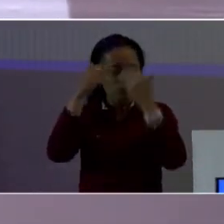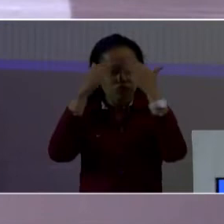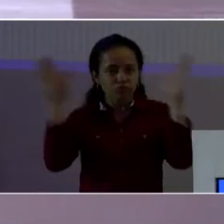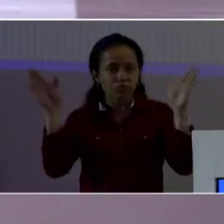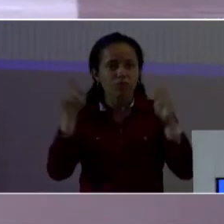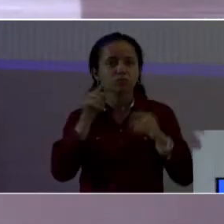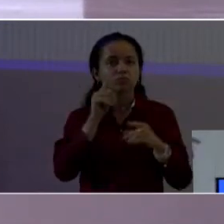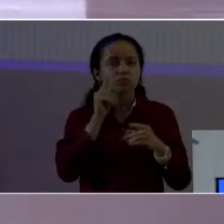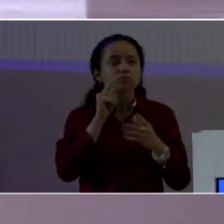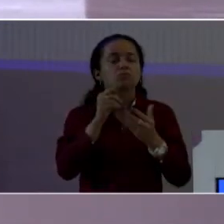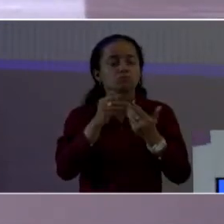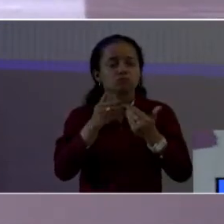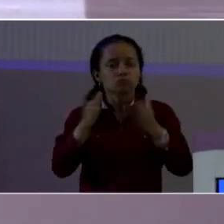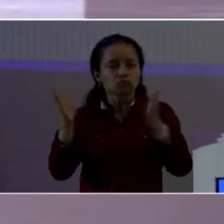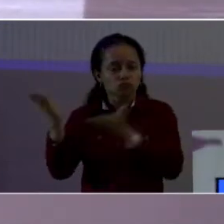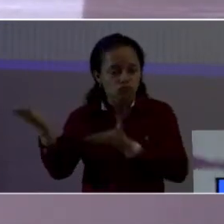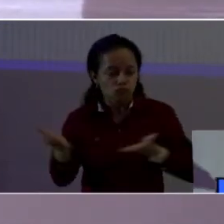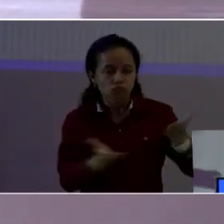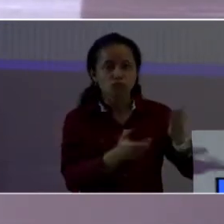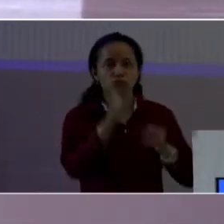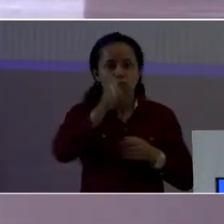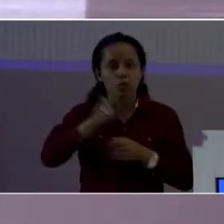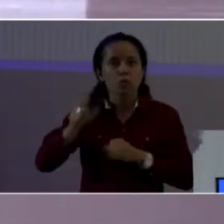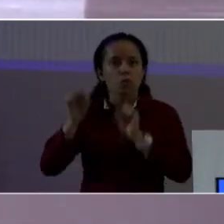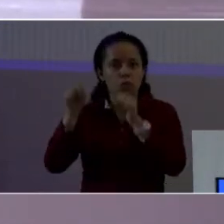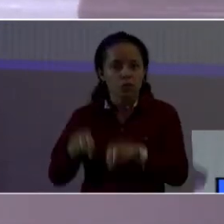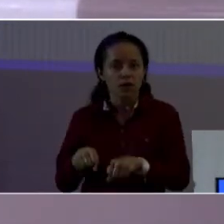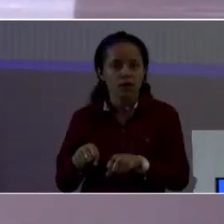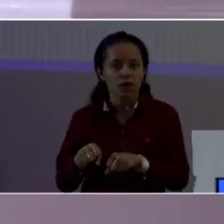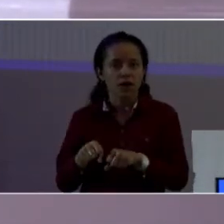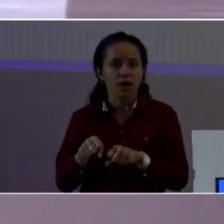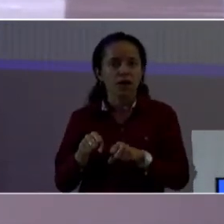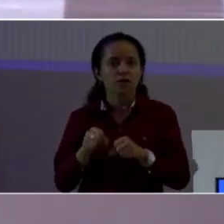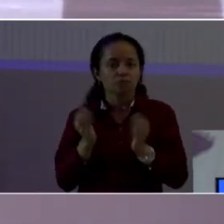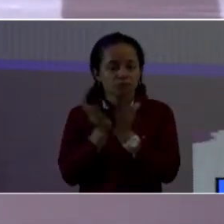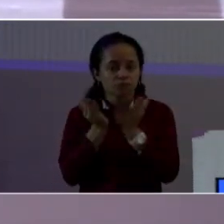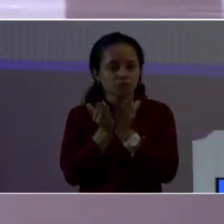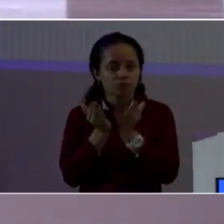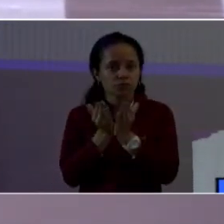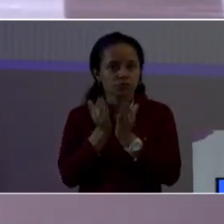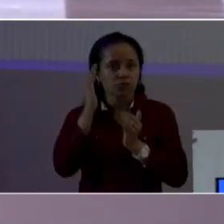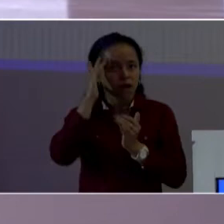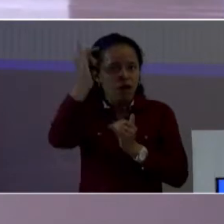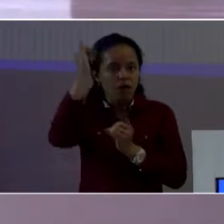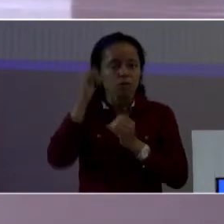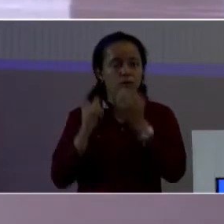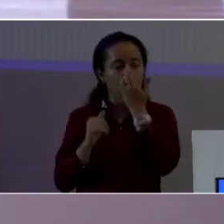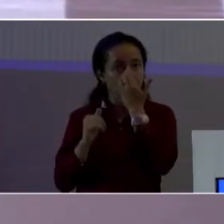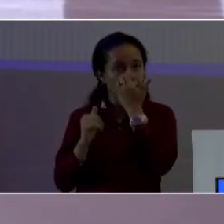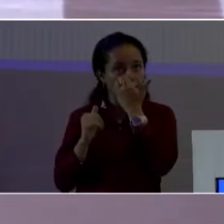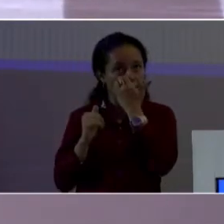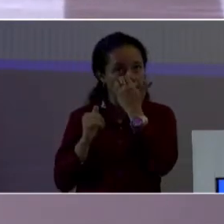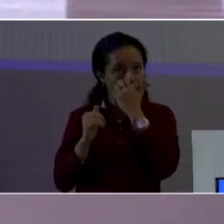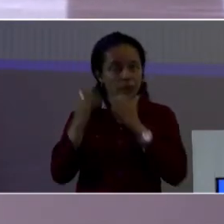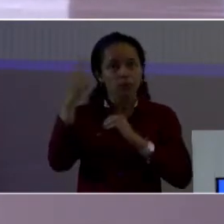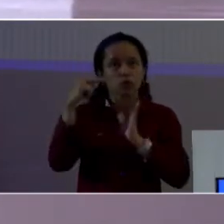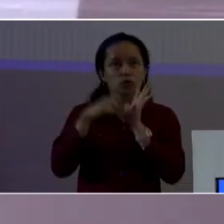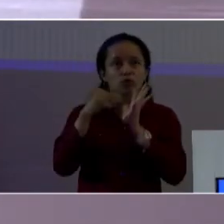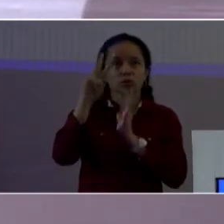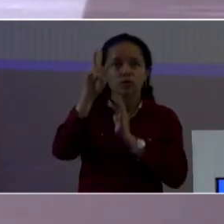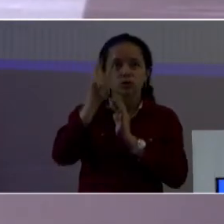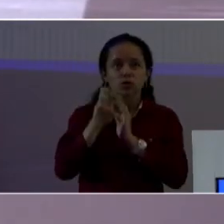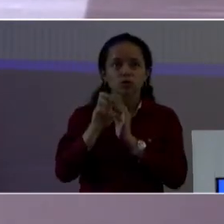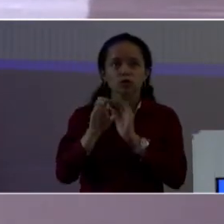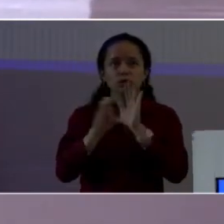focalizadas que nos abren las puertas para que las personas puedan acceder a la formación académica, Producto de esto, en el año 2018